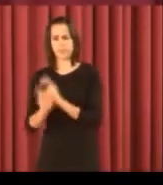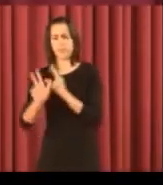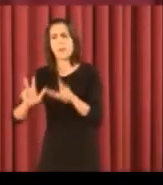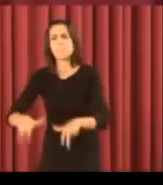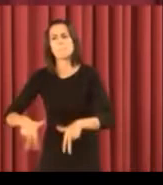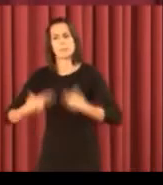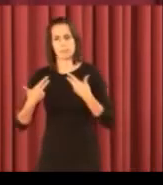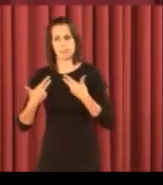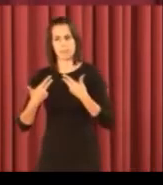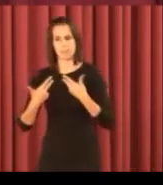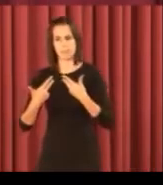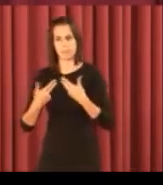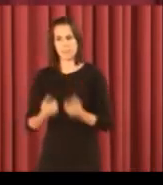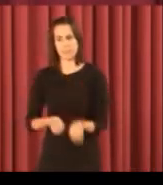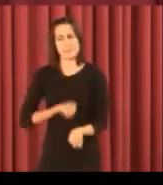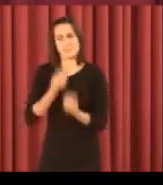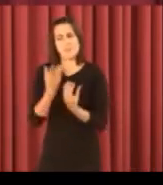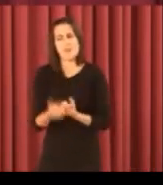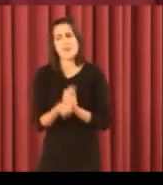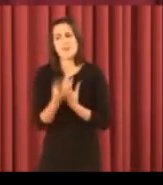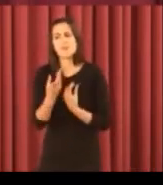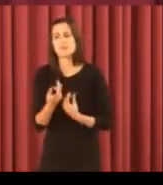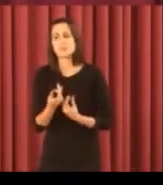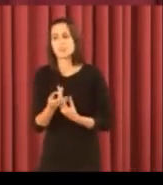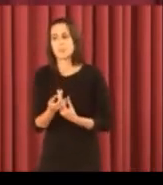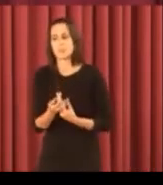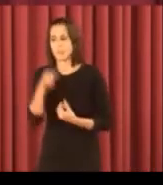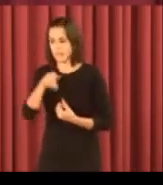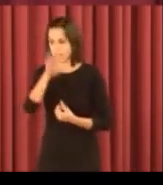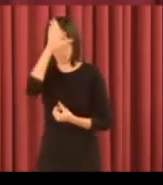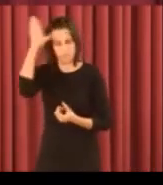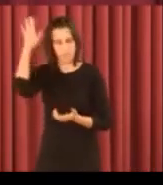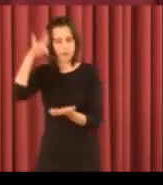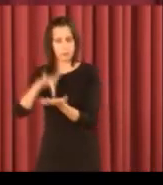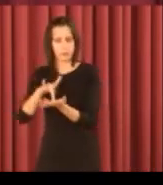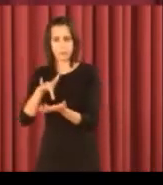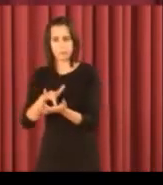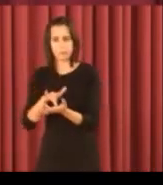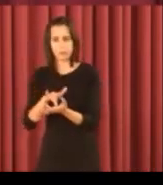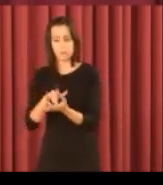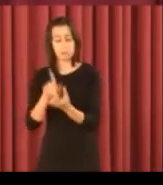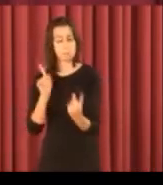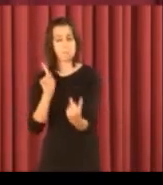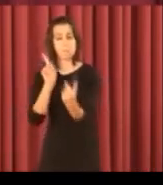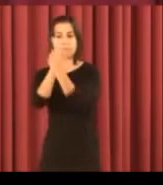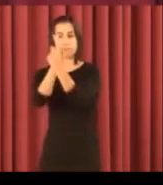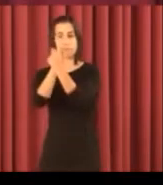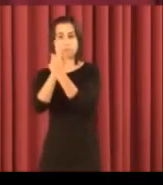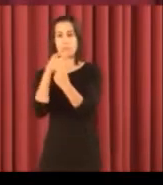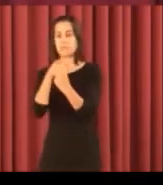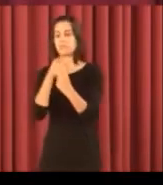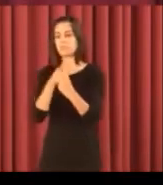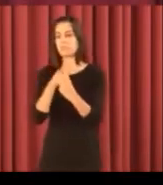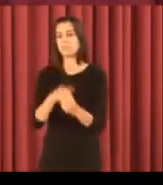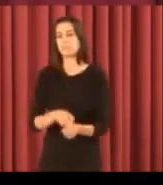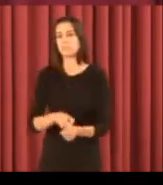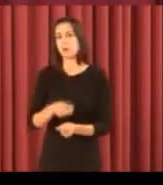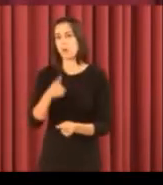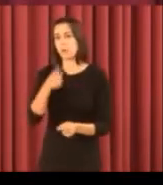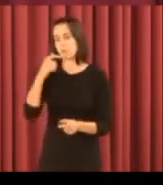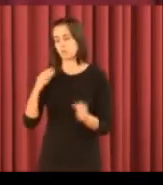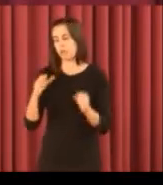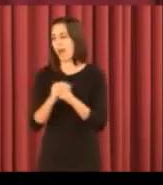permítanme que les cuente algo que me ocurrió este verano. Coincidí con un buen amigo de la juventud,